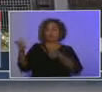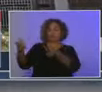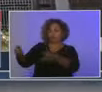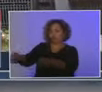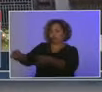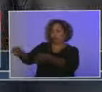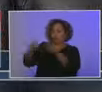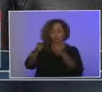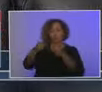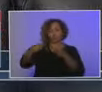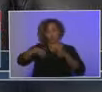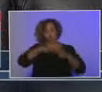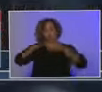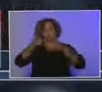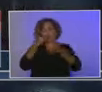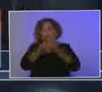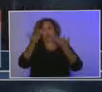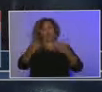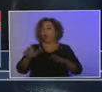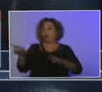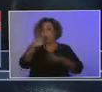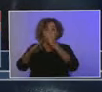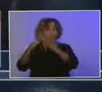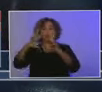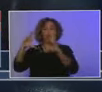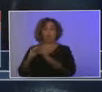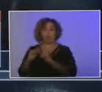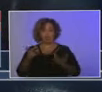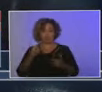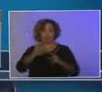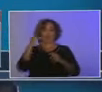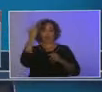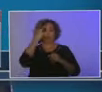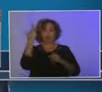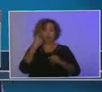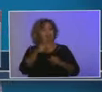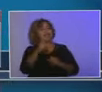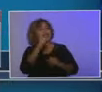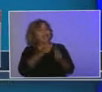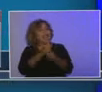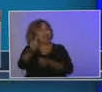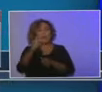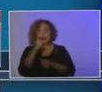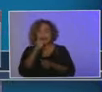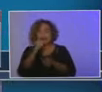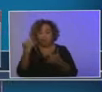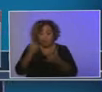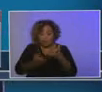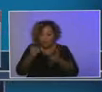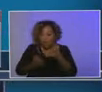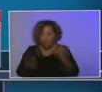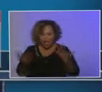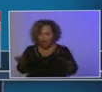evitó dárselo. ¿Alguno de ustedes puede contestar esa pregunta? ¿Quién tiene la culpa? Porque al final del